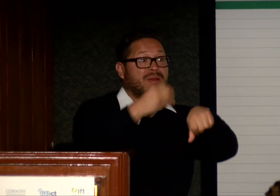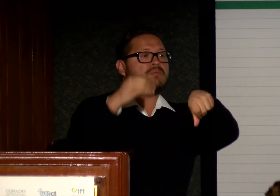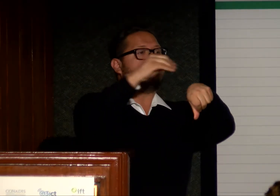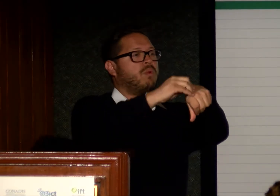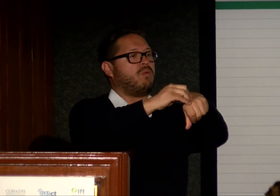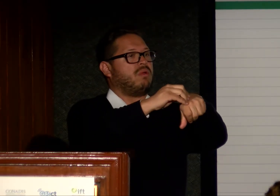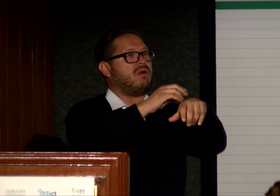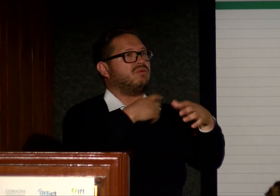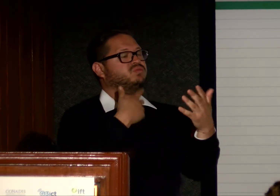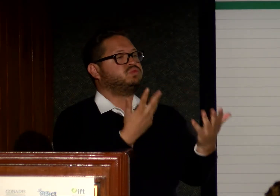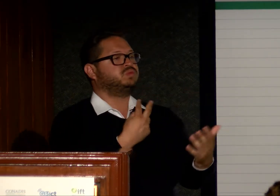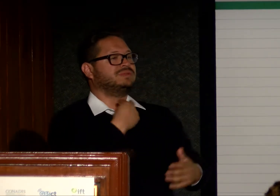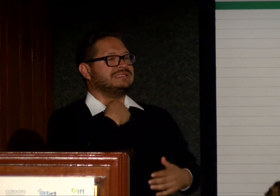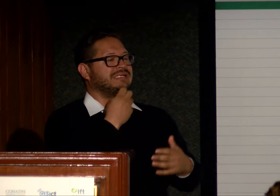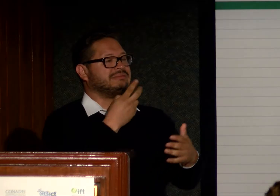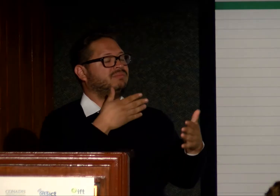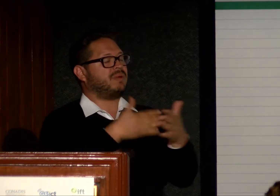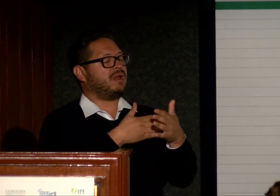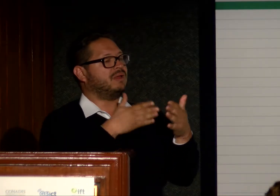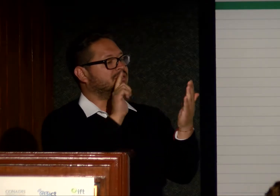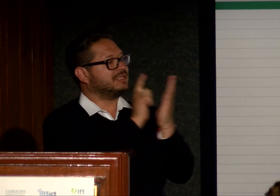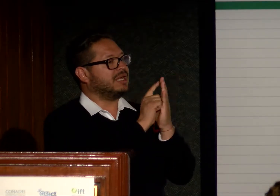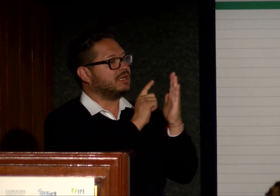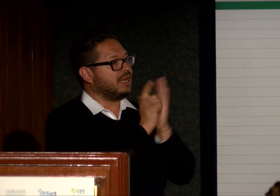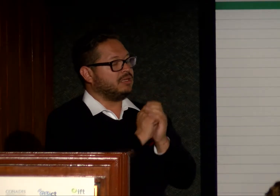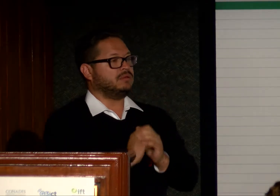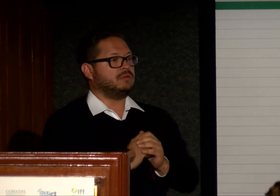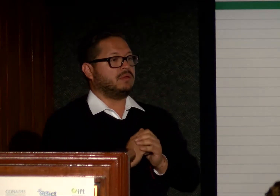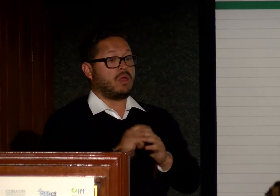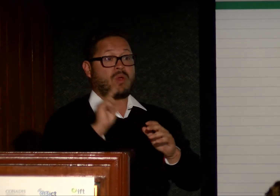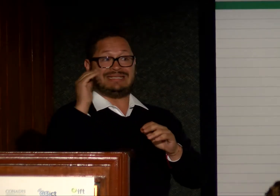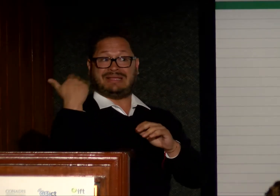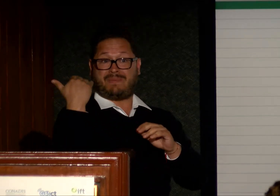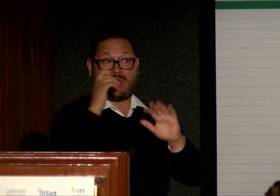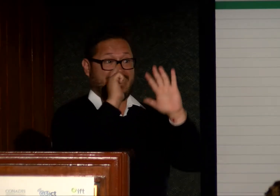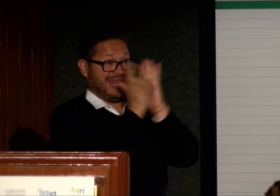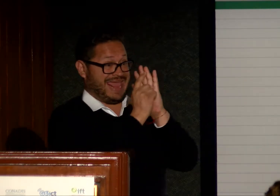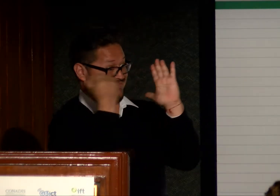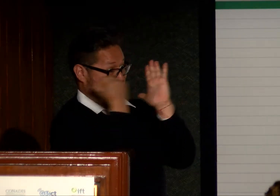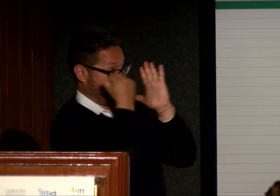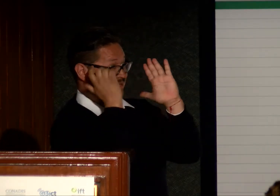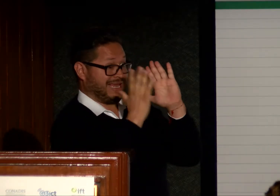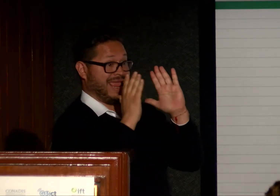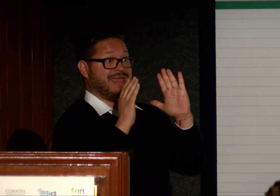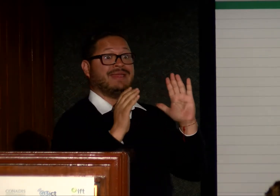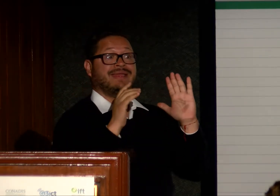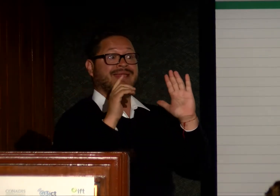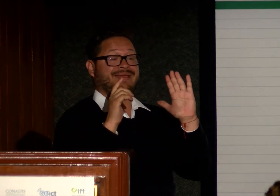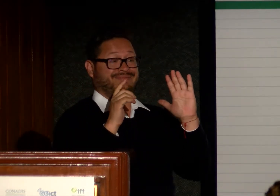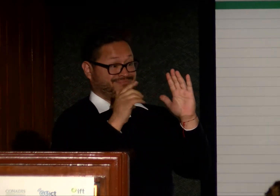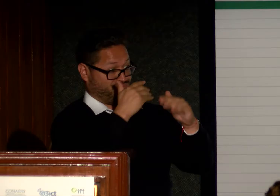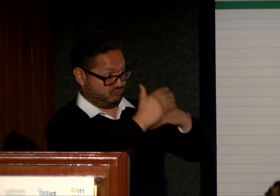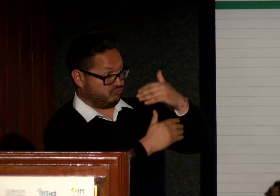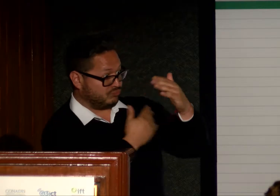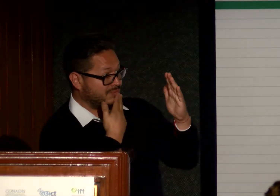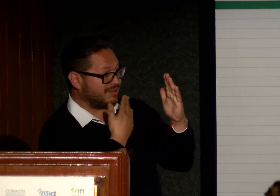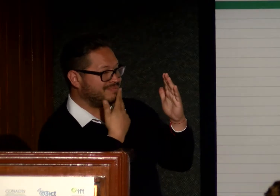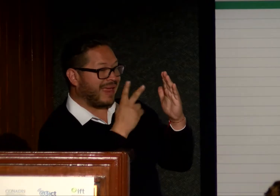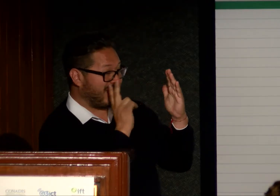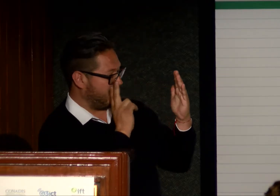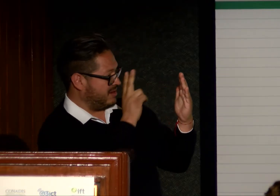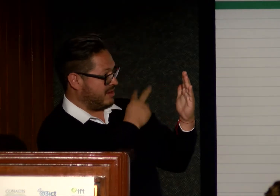México no lo hay. Aquí tenemos que encontrarnos a barreras del gobierno, de